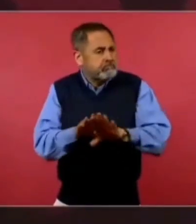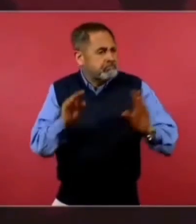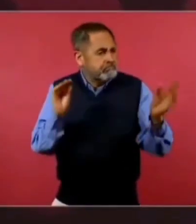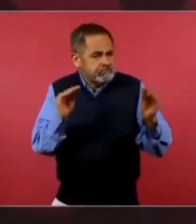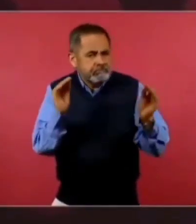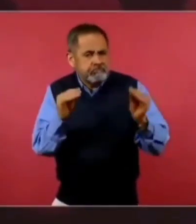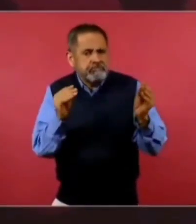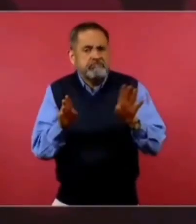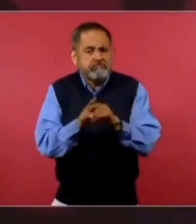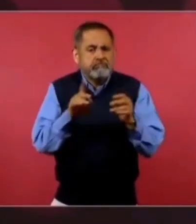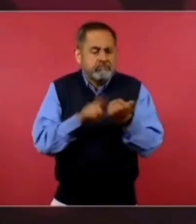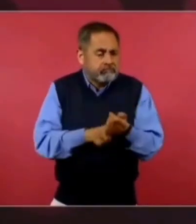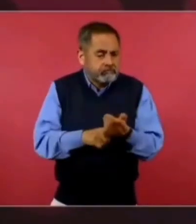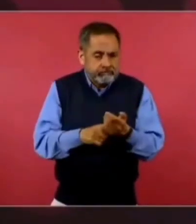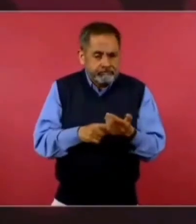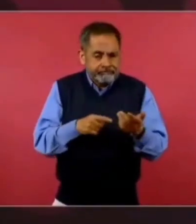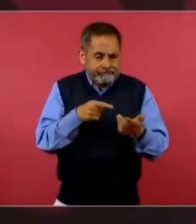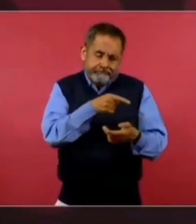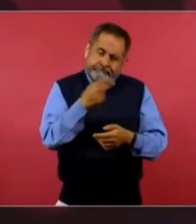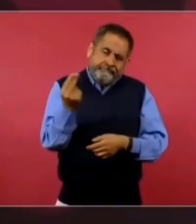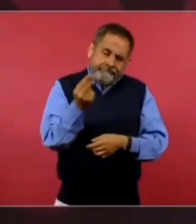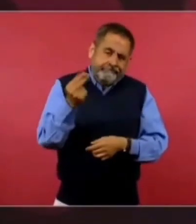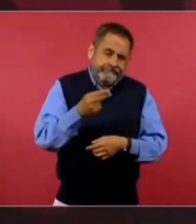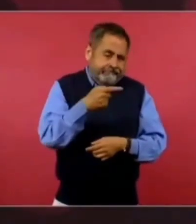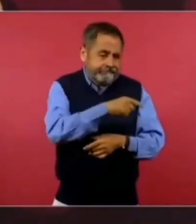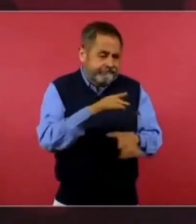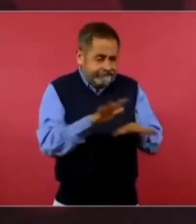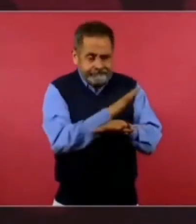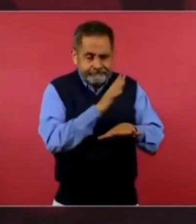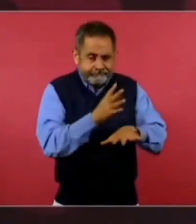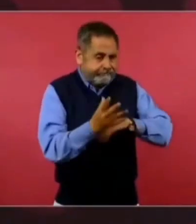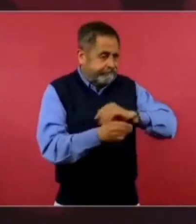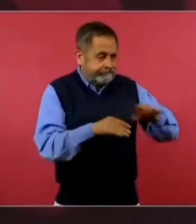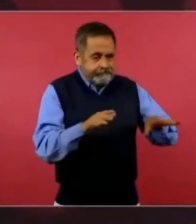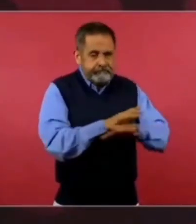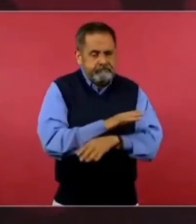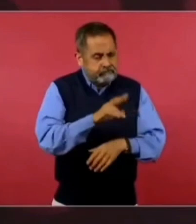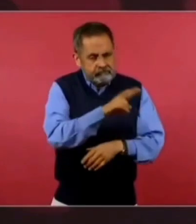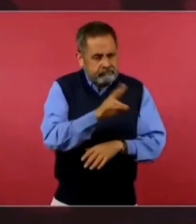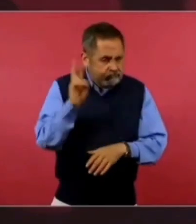la necesidad de la reforma, hacer un buen